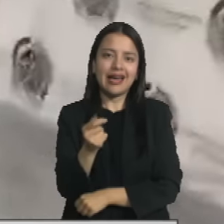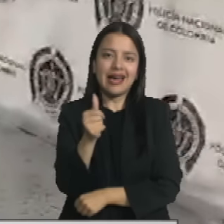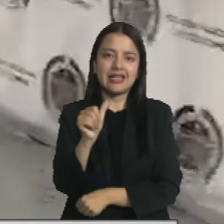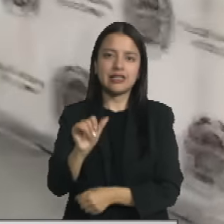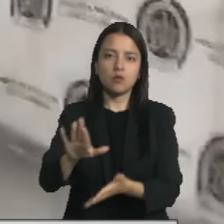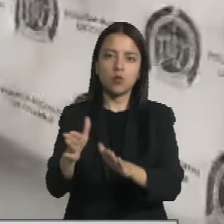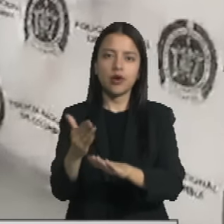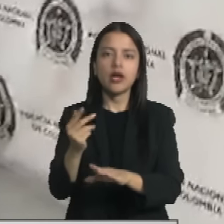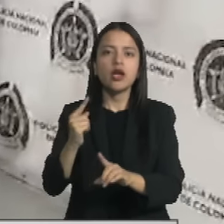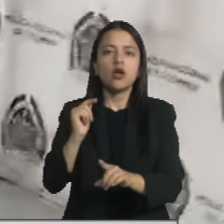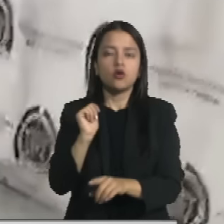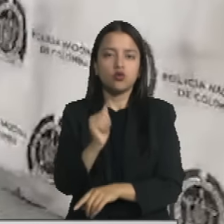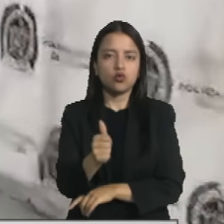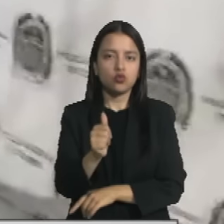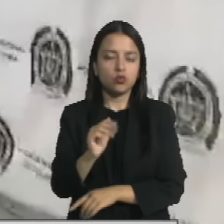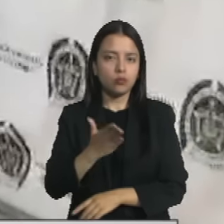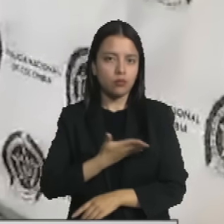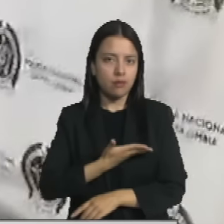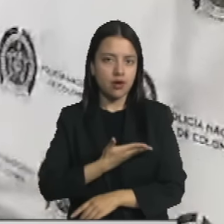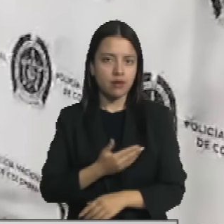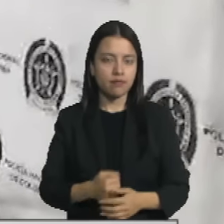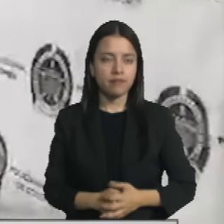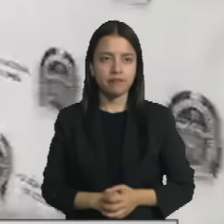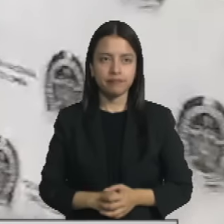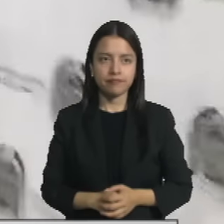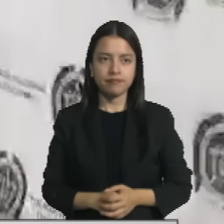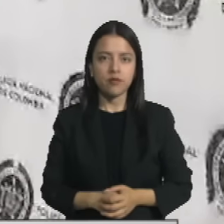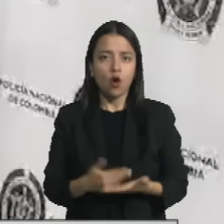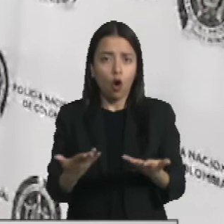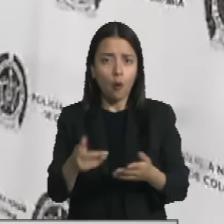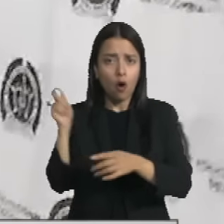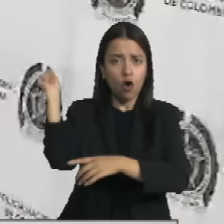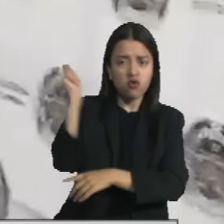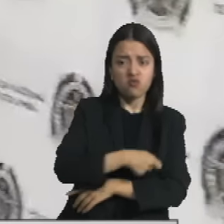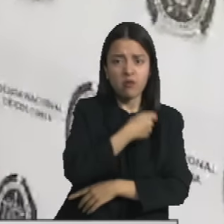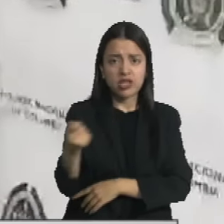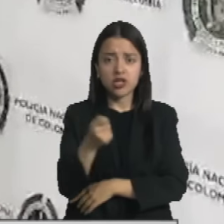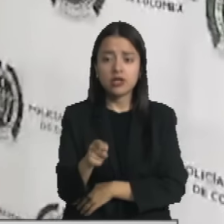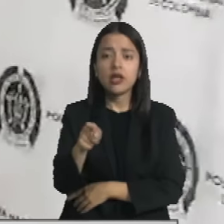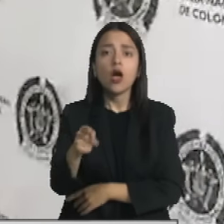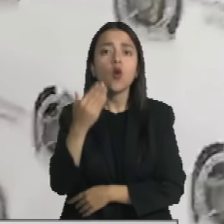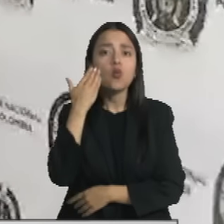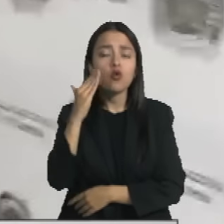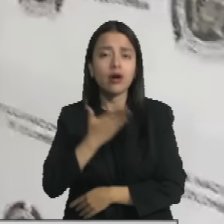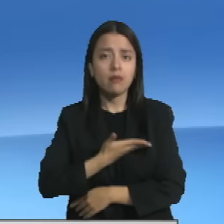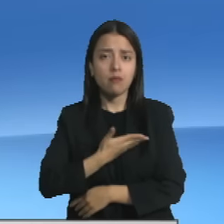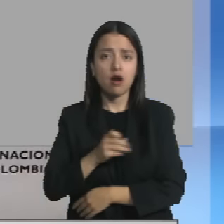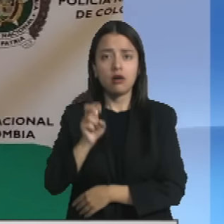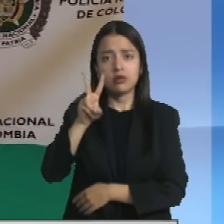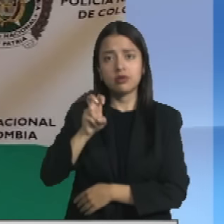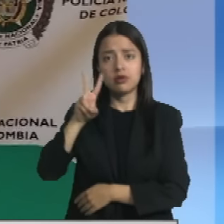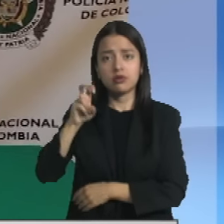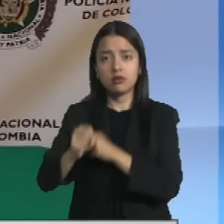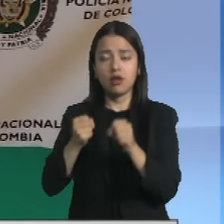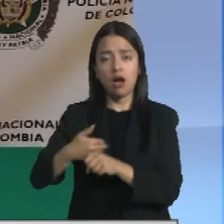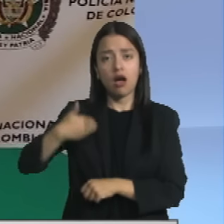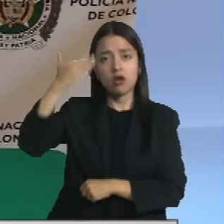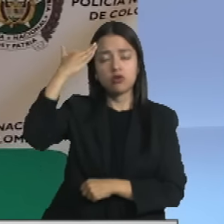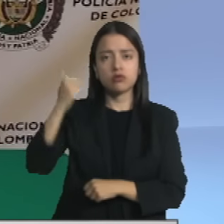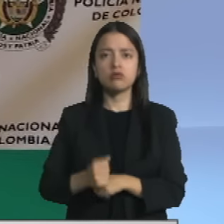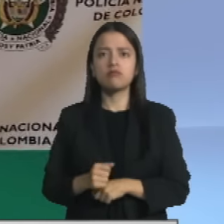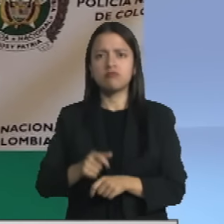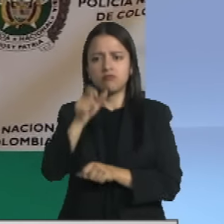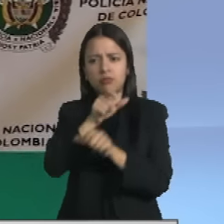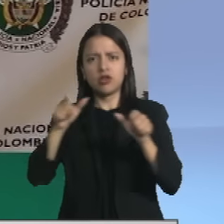tentativa de feminicidio. Según la investigación, el hombre agredió a su madre de 70 años con un machete y tras una alerta,